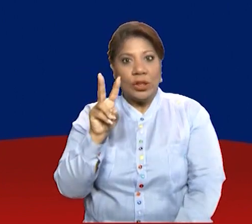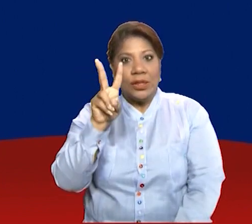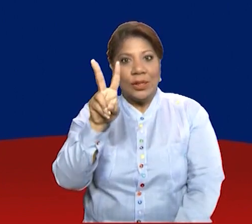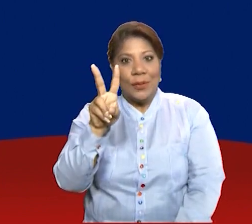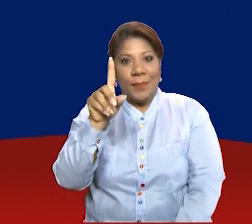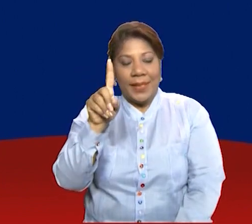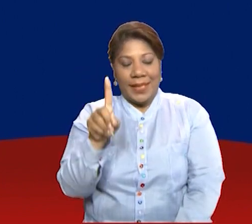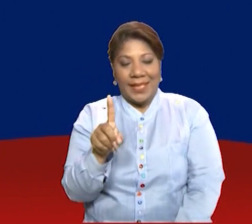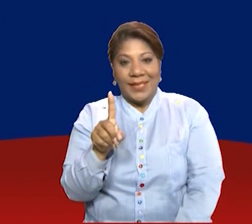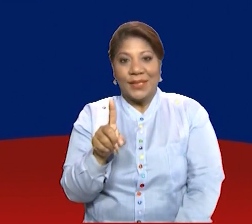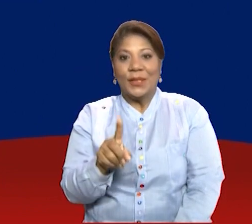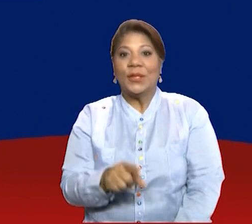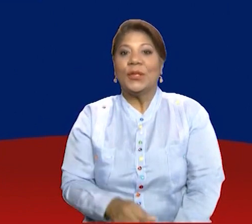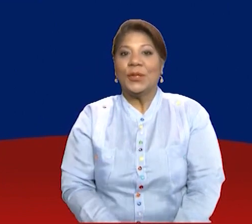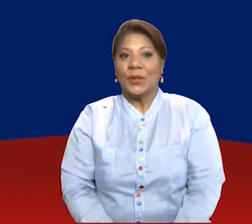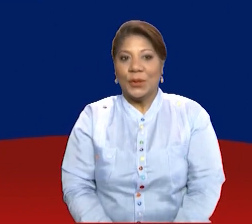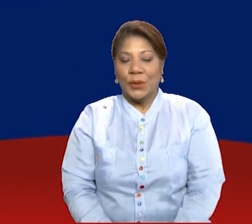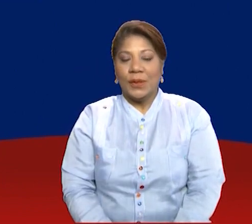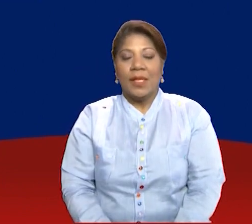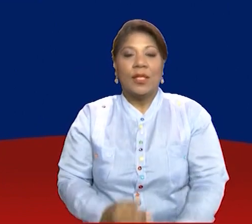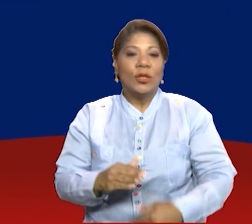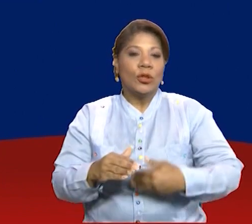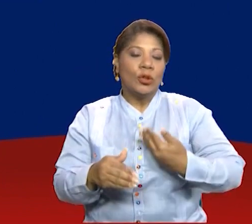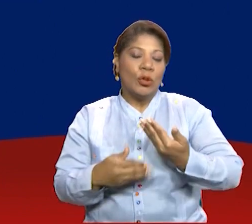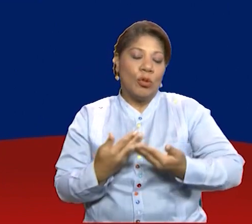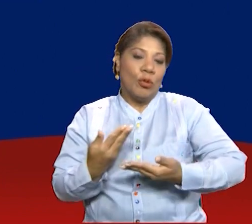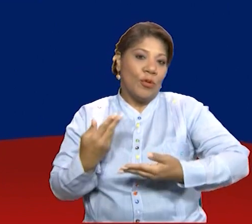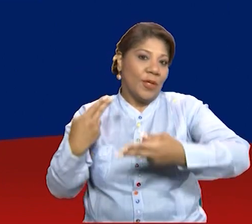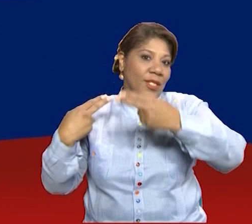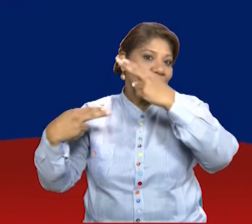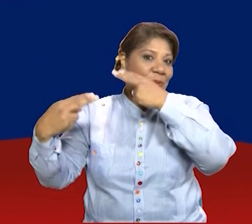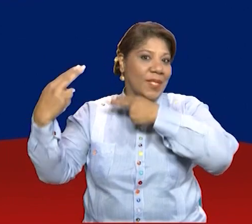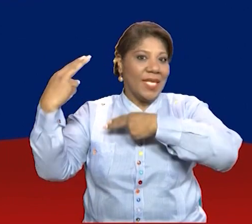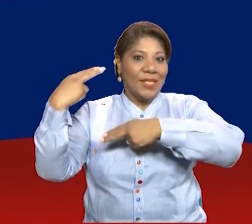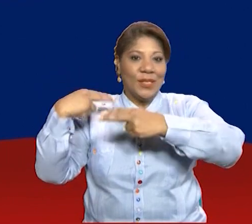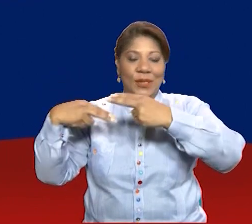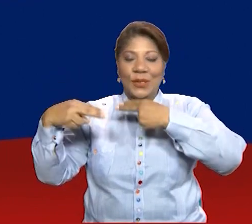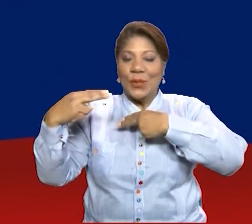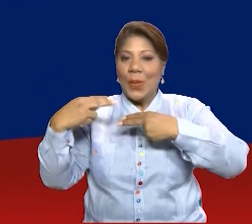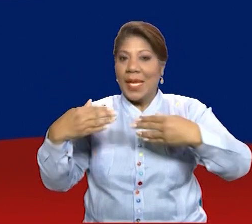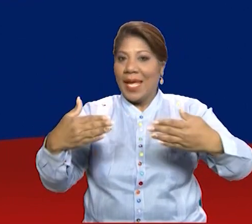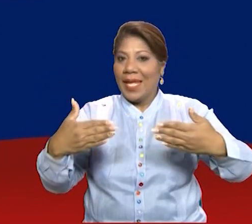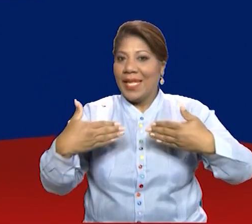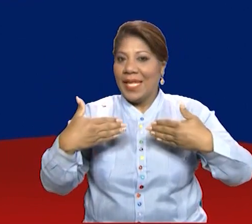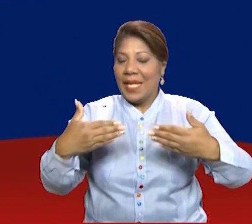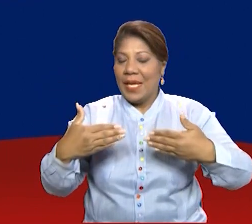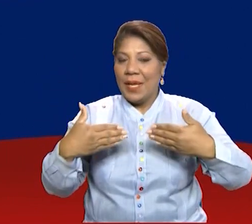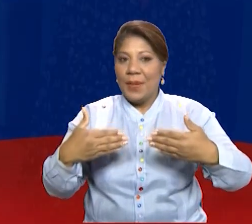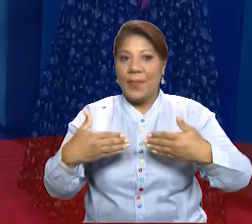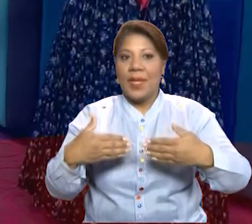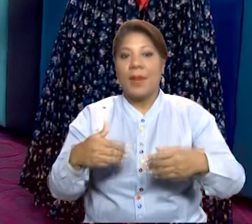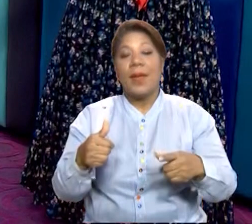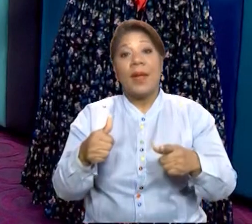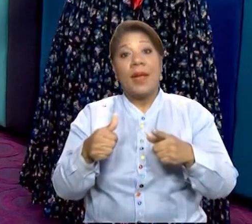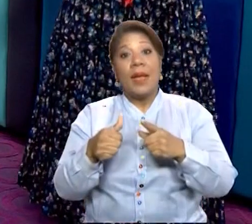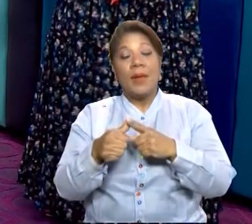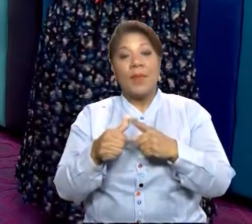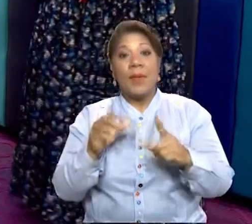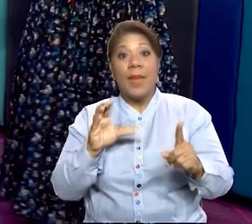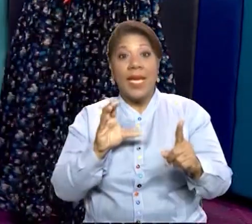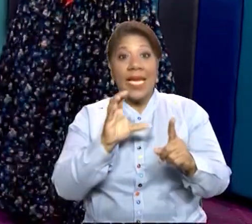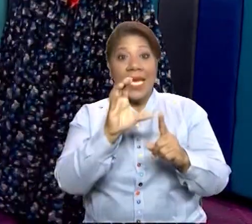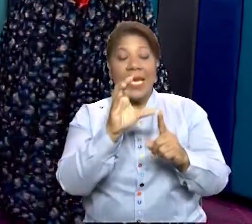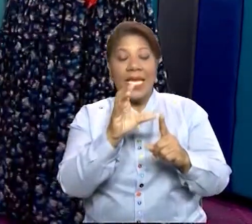1821. ¡Guau! Wow, queda para la historia patria. Se realiza el primer grito de independencia. ¿Dónde,